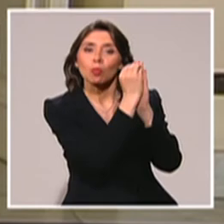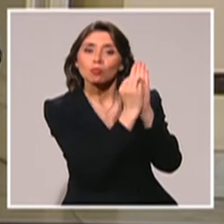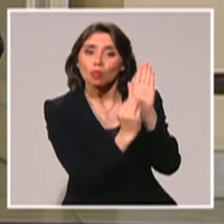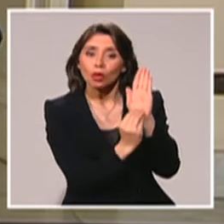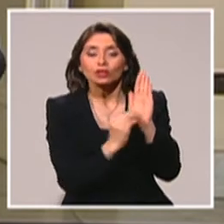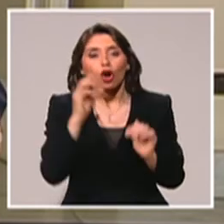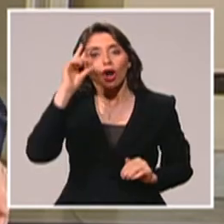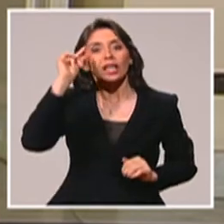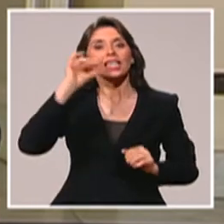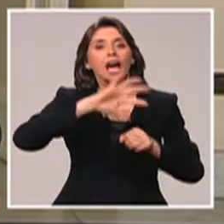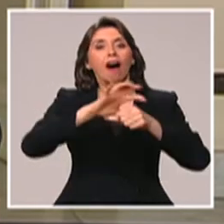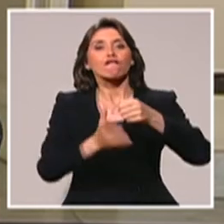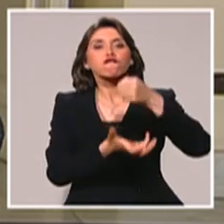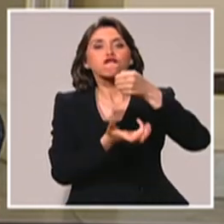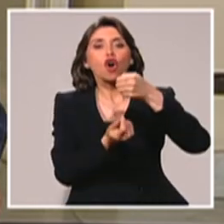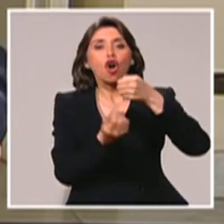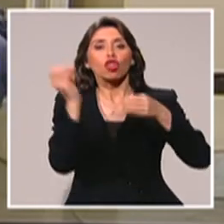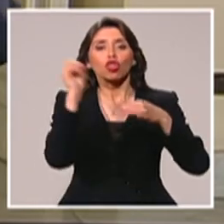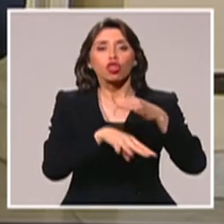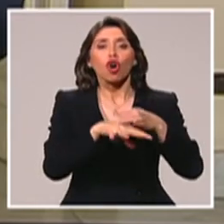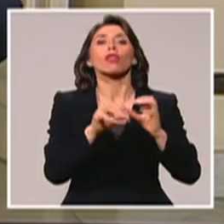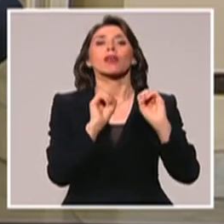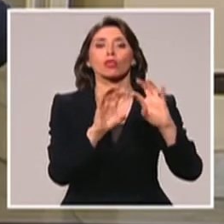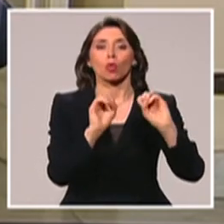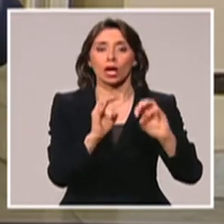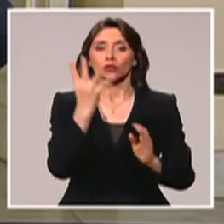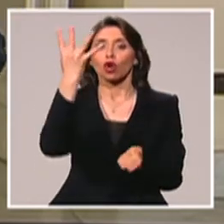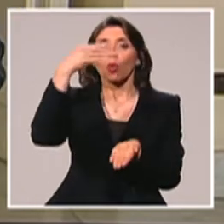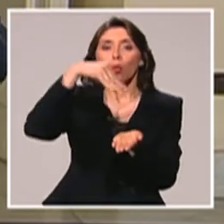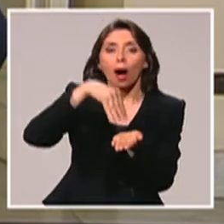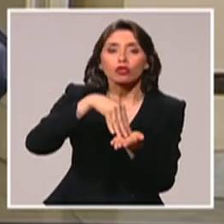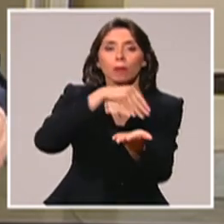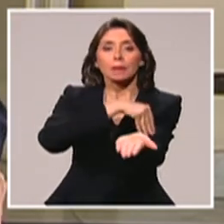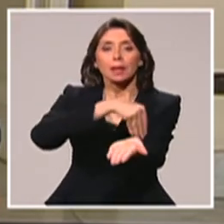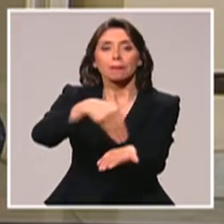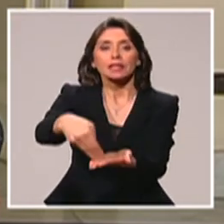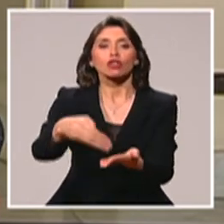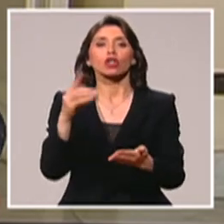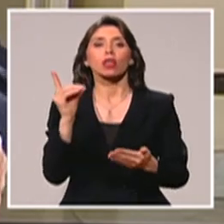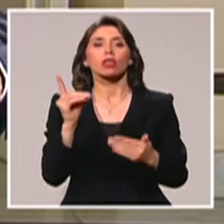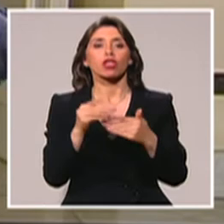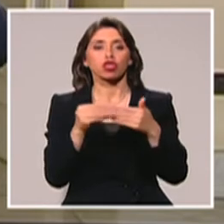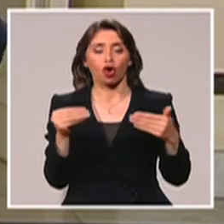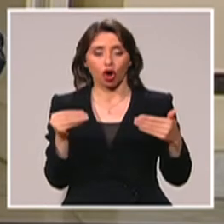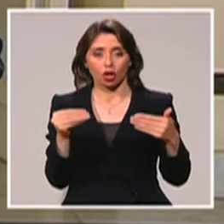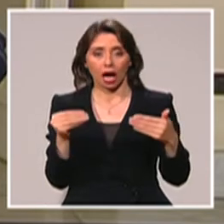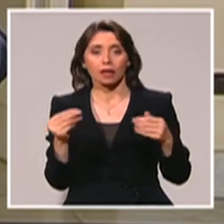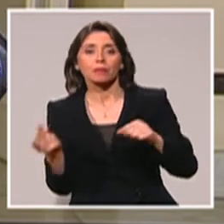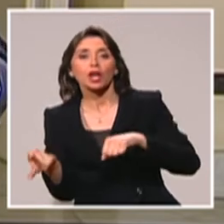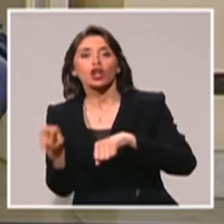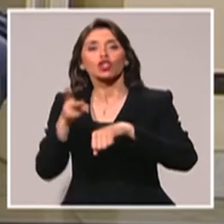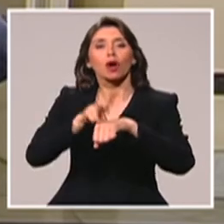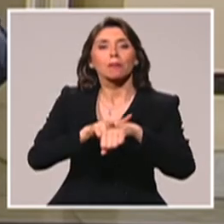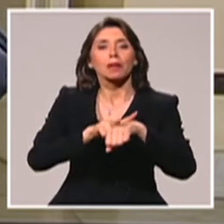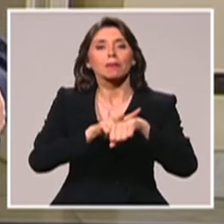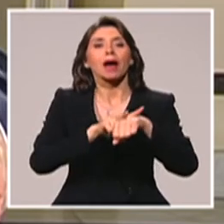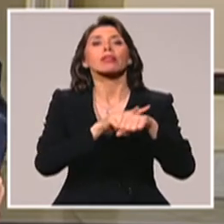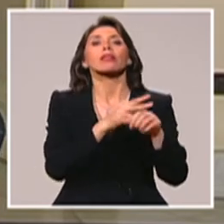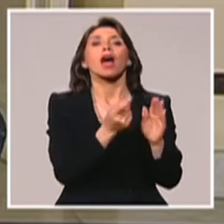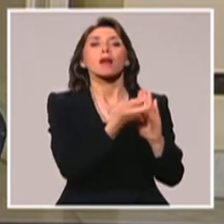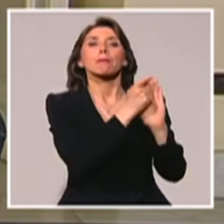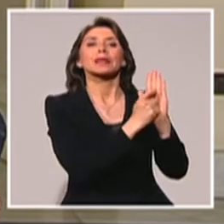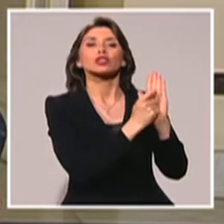fondo de educación con 4000 millones de dólares para complementar los presupuestos normales